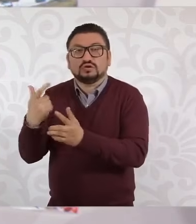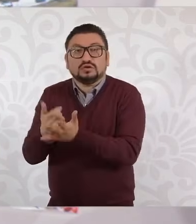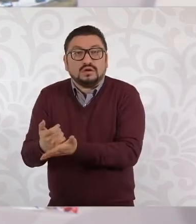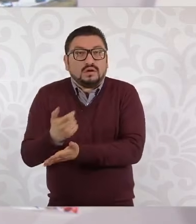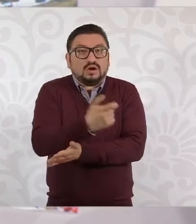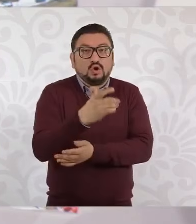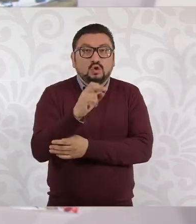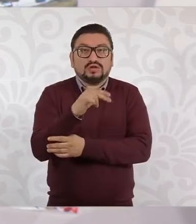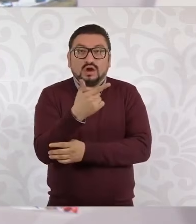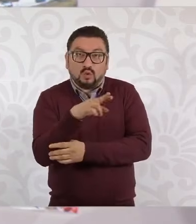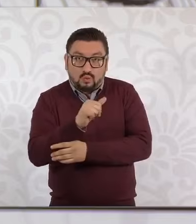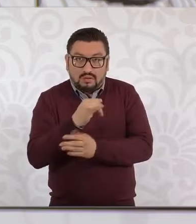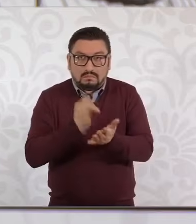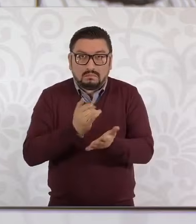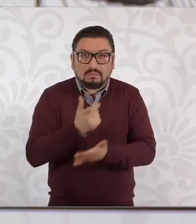la Conagua.